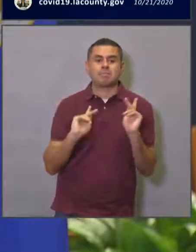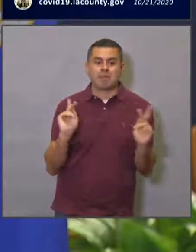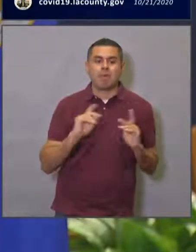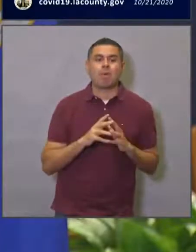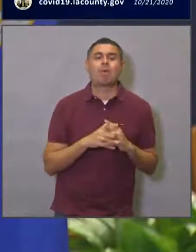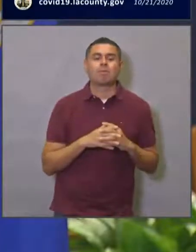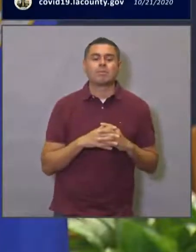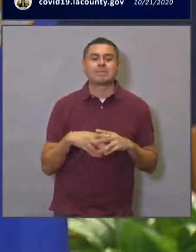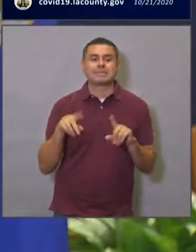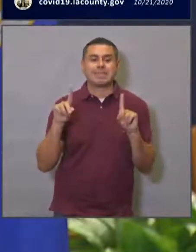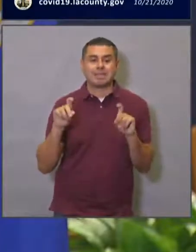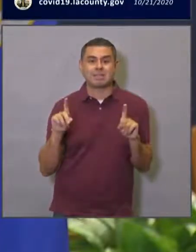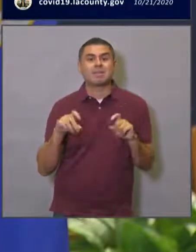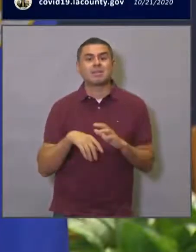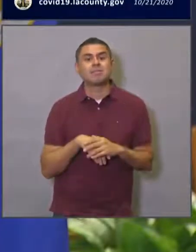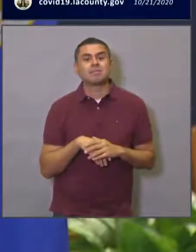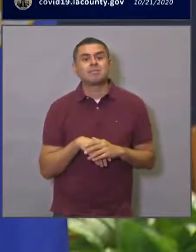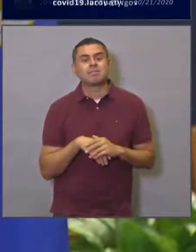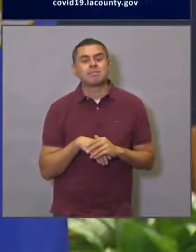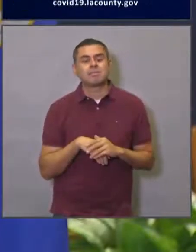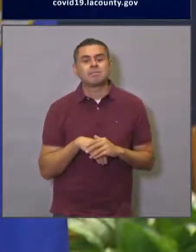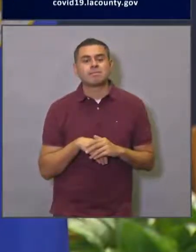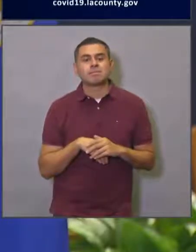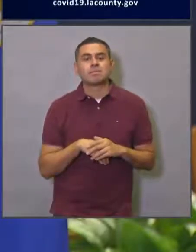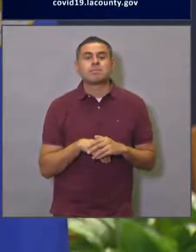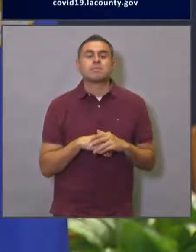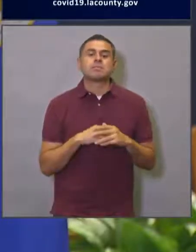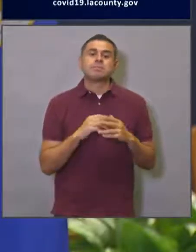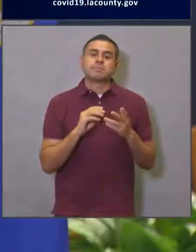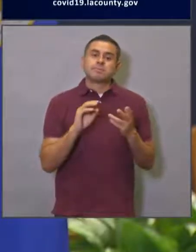Y para terminar, queremos reconocer todo lo que